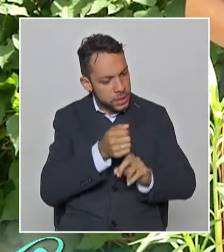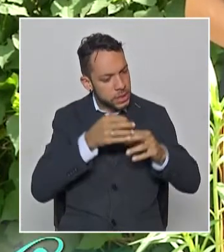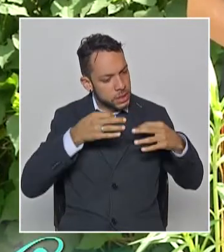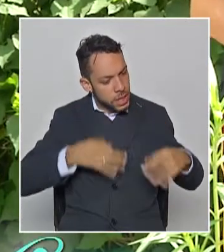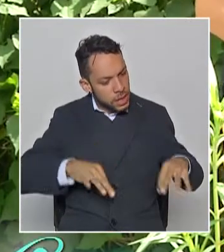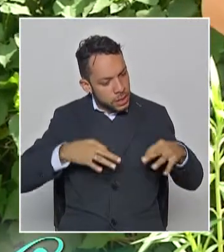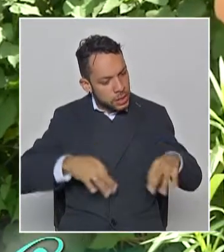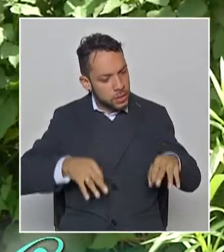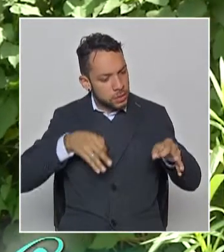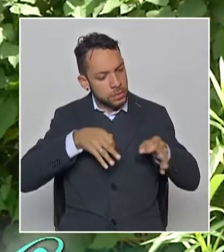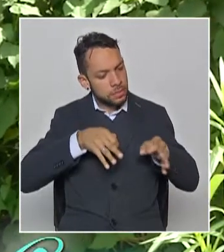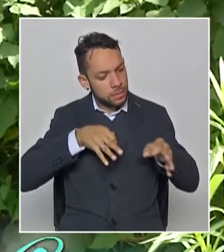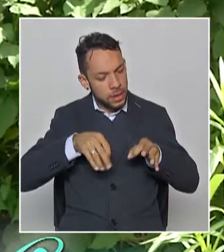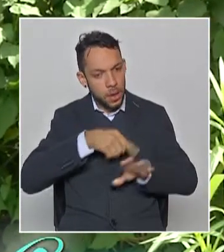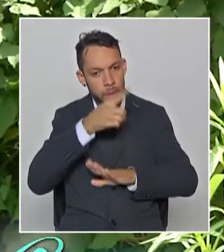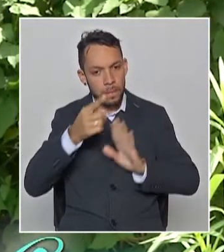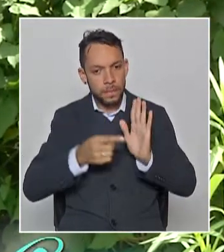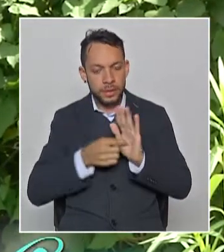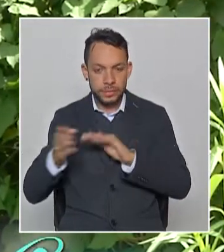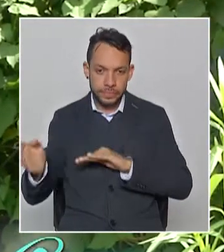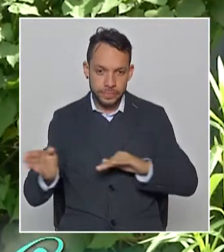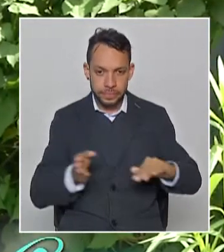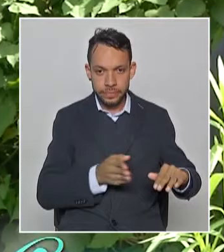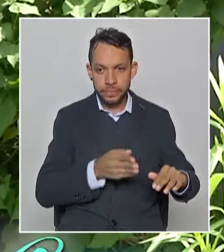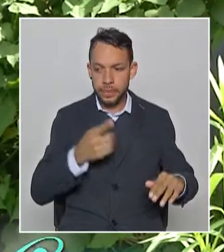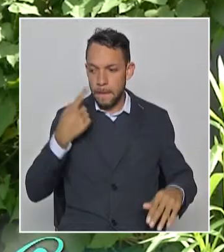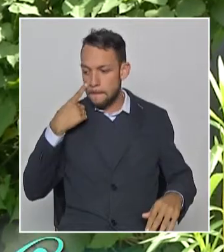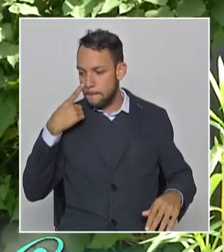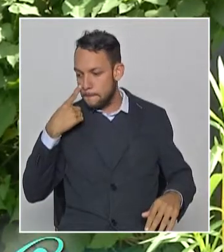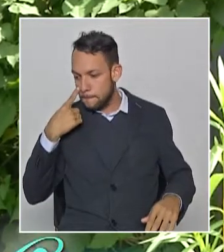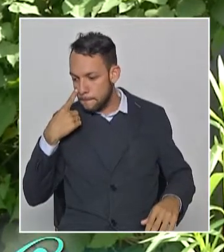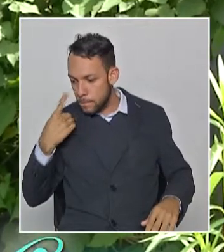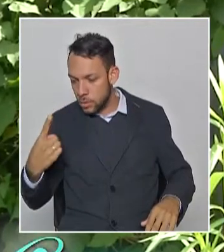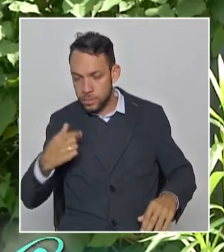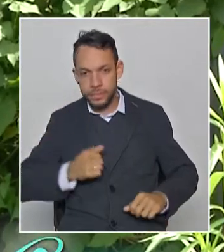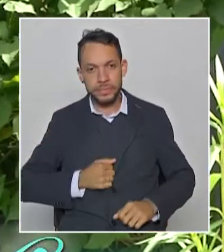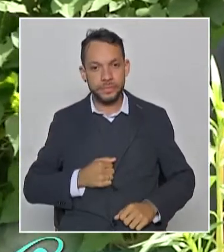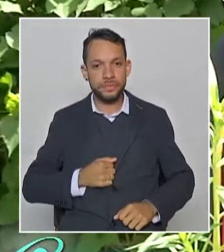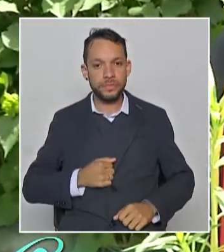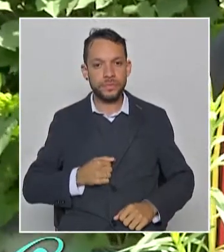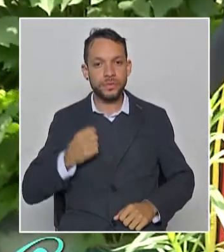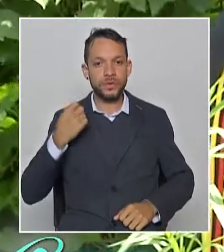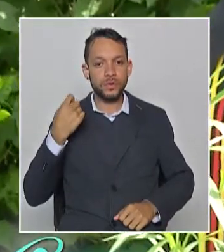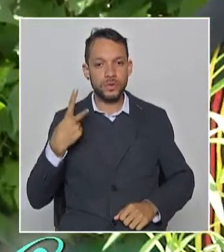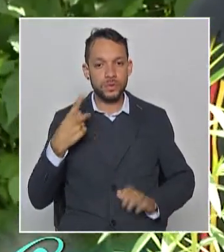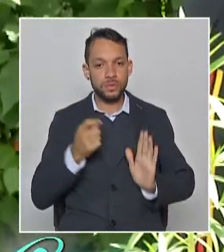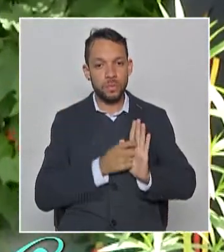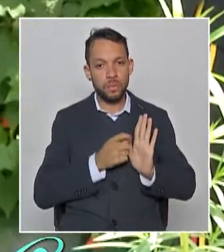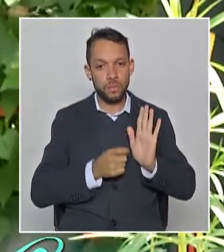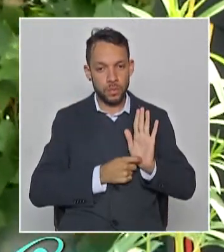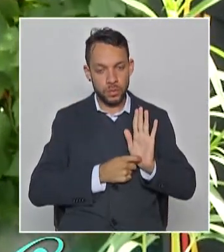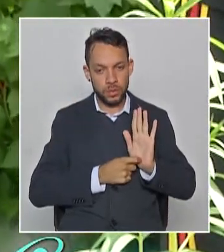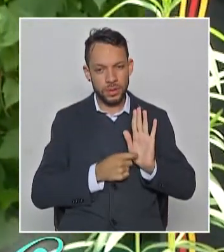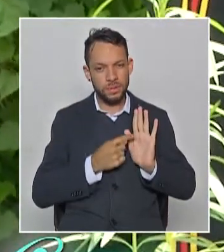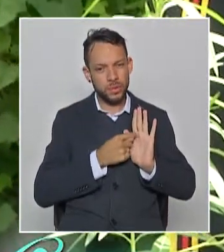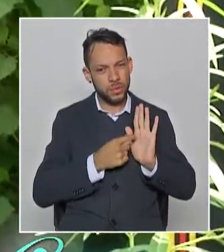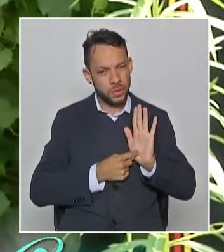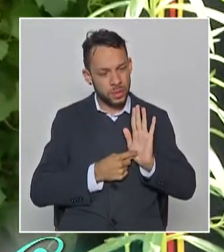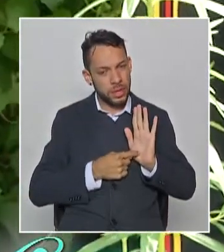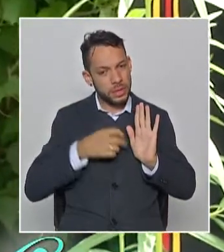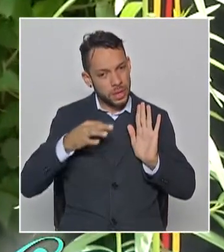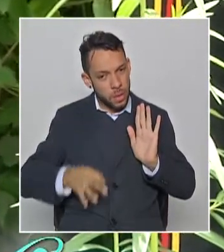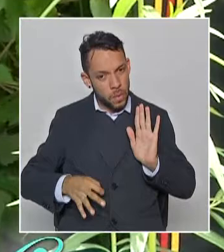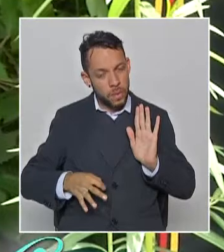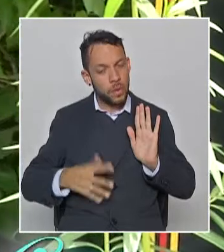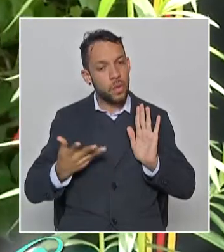mucho conocimiento. Listo. Vamos a mirar aquí, doctor. Estos dos punticos que ven aquí son punticos que le hice